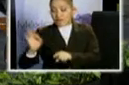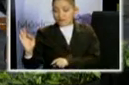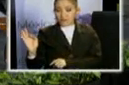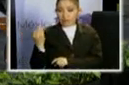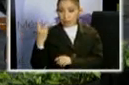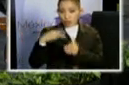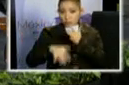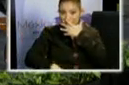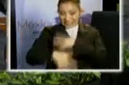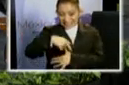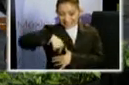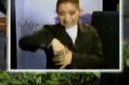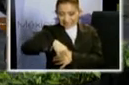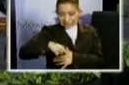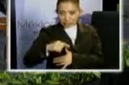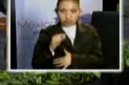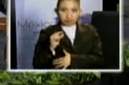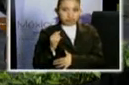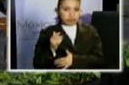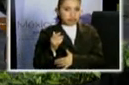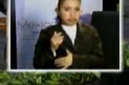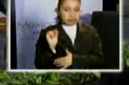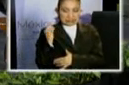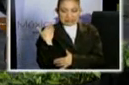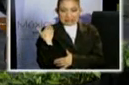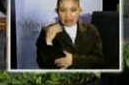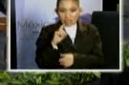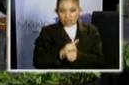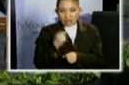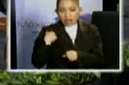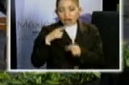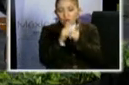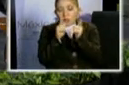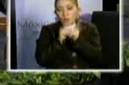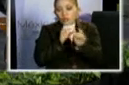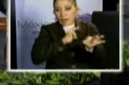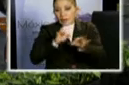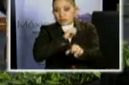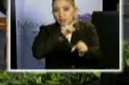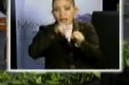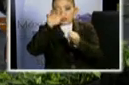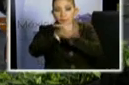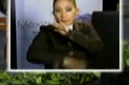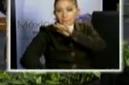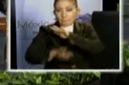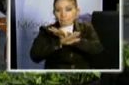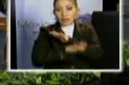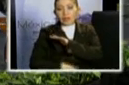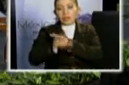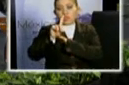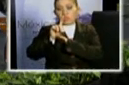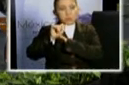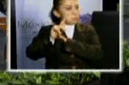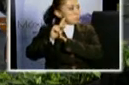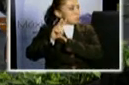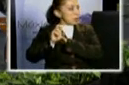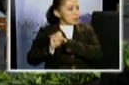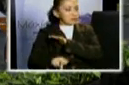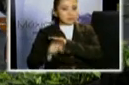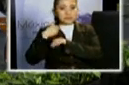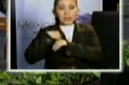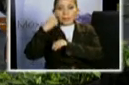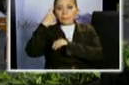de 2015, hace apenas unos días, el Grupo de Trabajo Especial sobre la Plataforma de Durban para la Acción Ampliada se